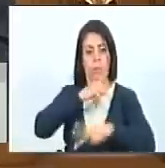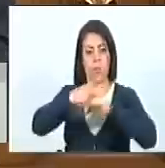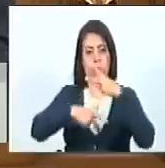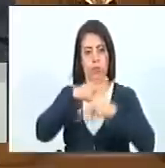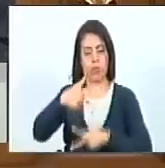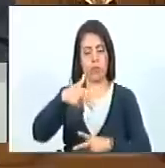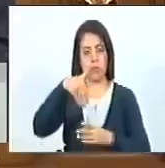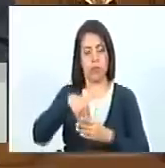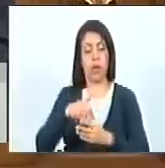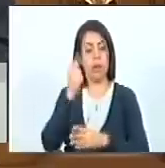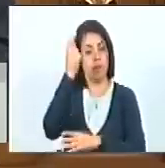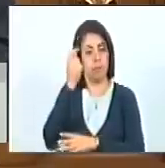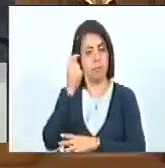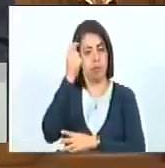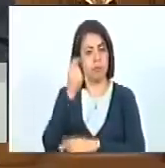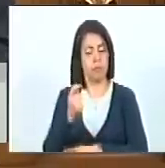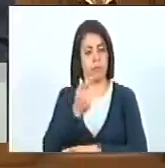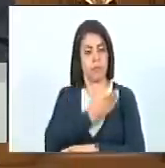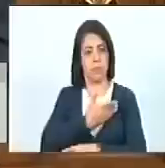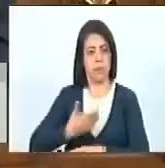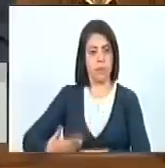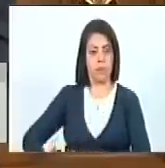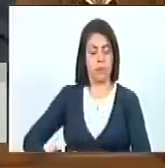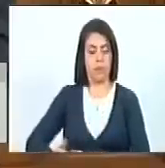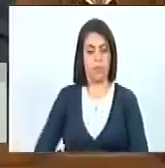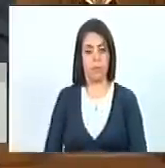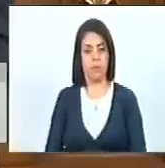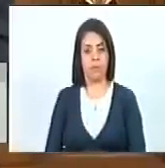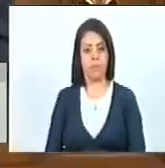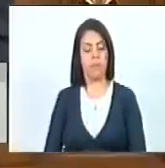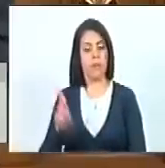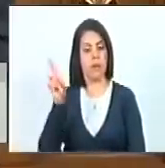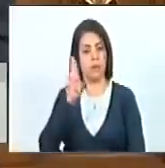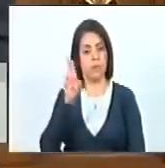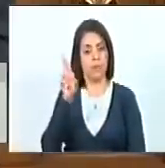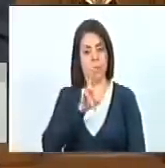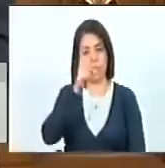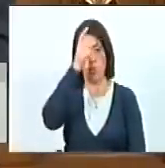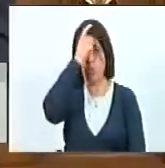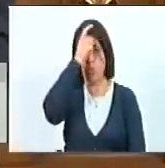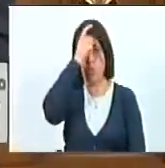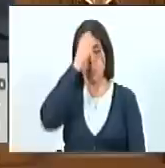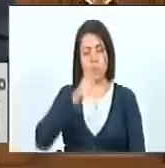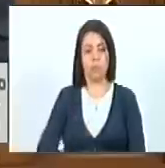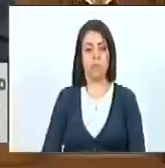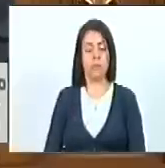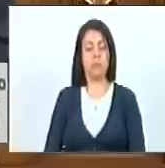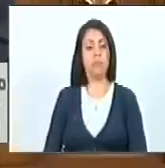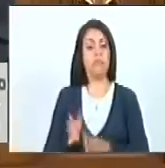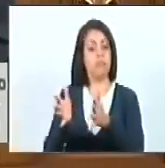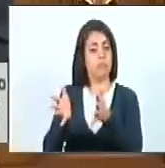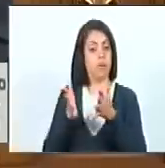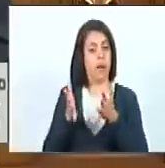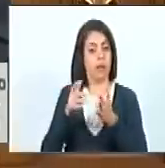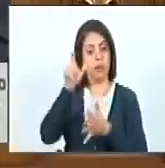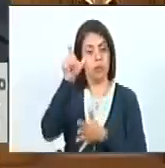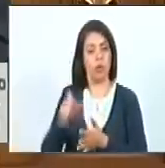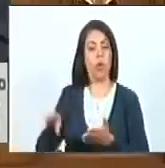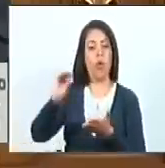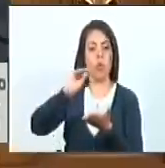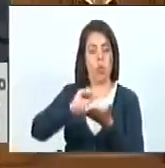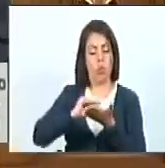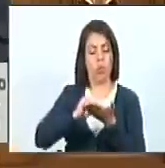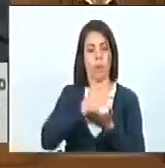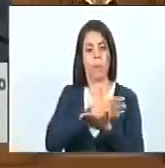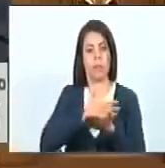proceso electoral parlamentario y presidenciales en la República de Turquía, donde resultó electo nuevamente